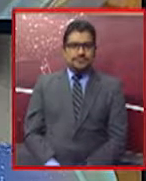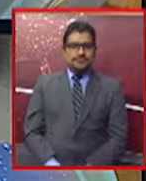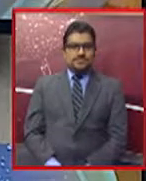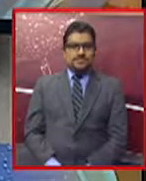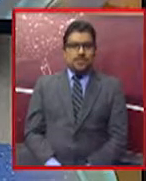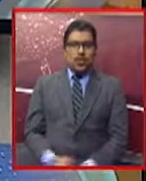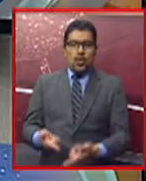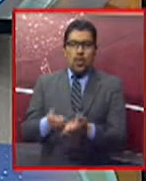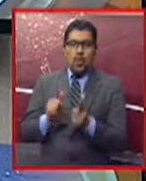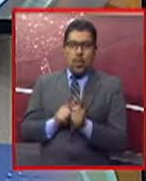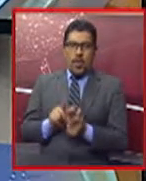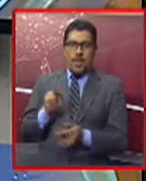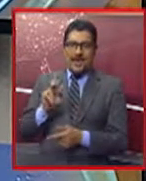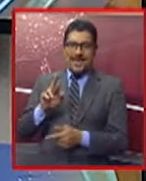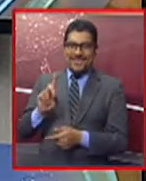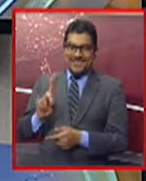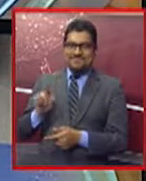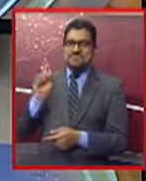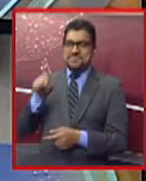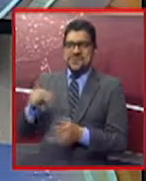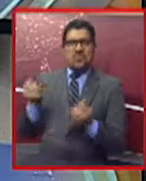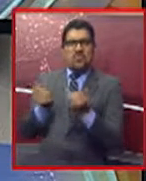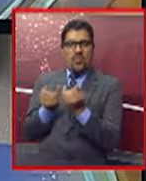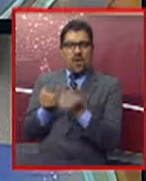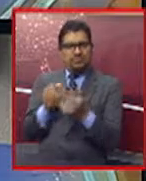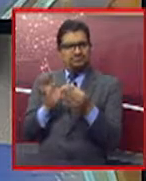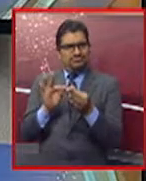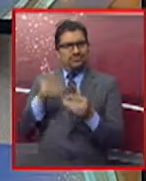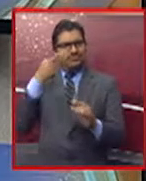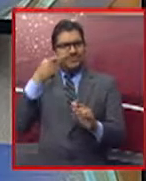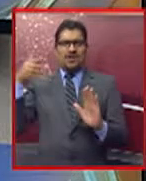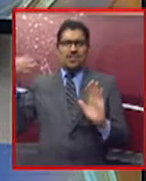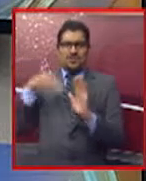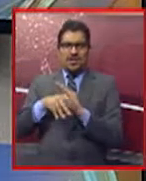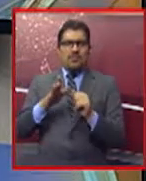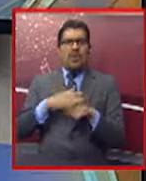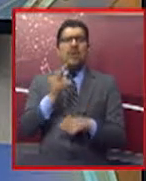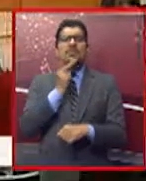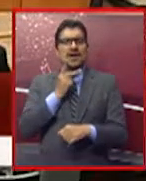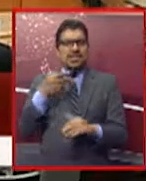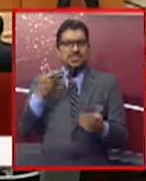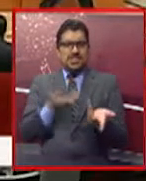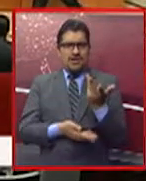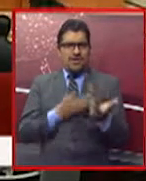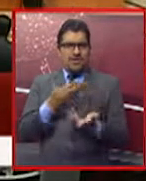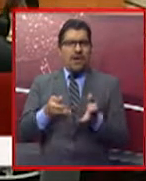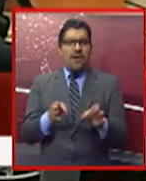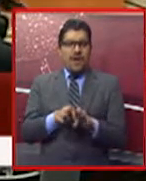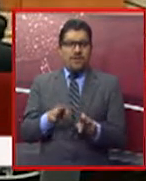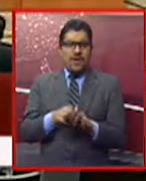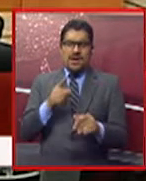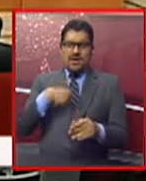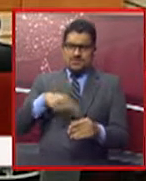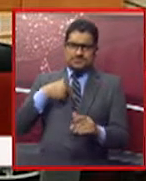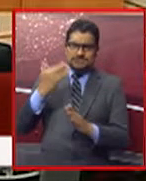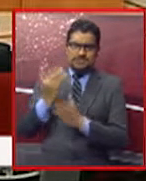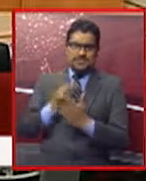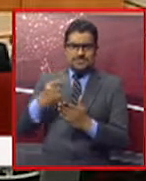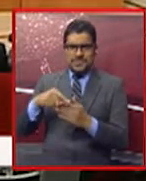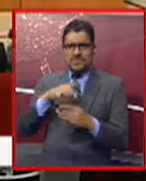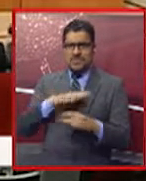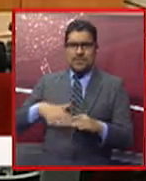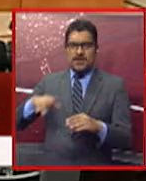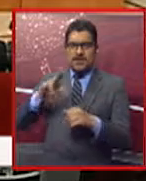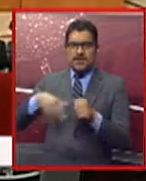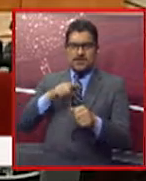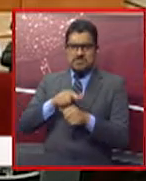El grupo parlamentario del PRD habló sobre la incertidumbre en torno a la caída internacional del precio del petróleo y la disminución de la plataforma nacional, así